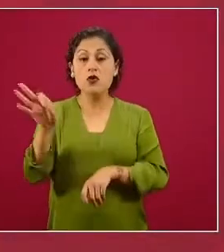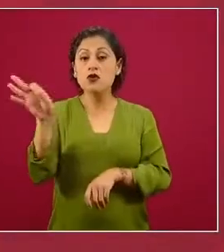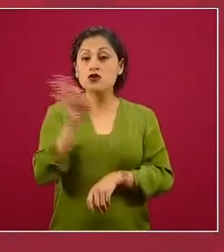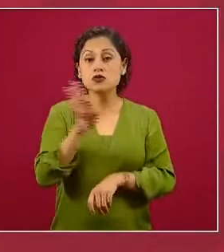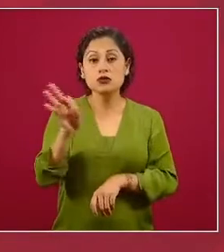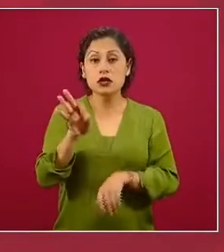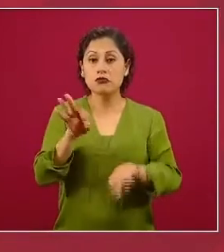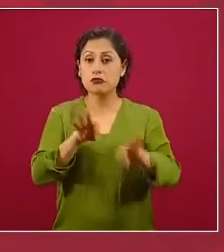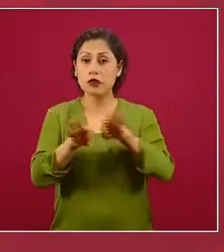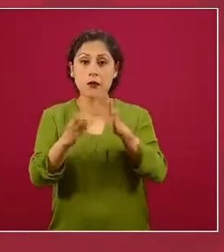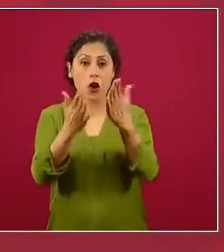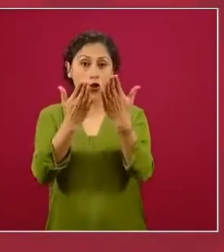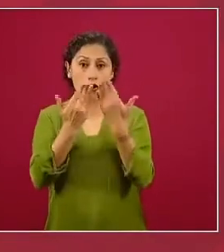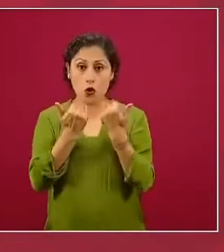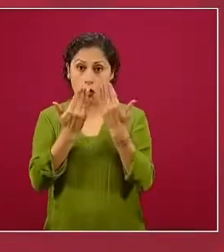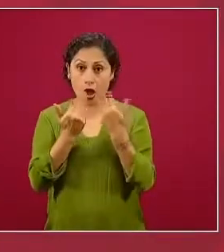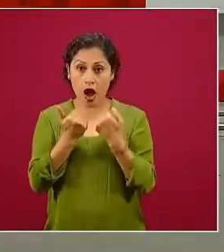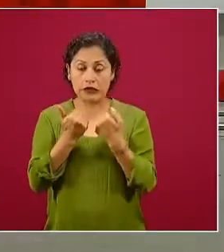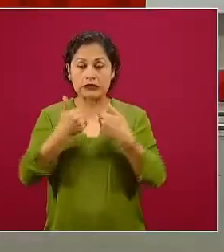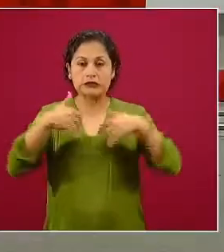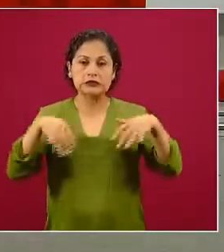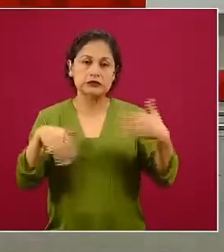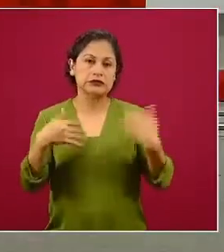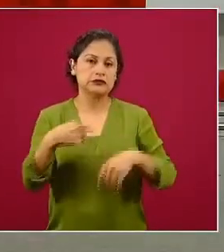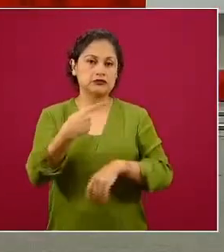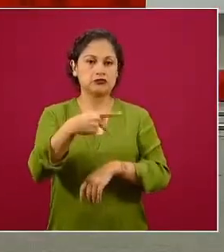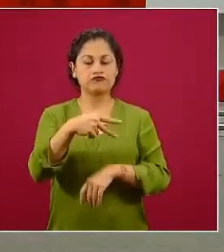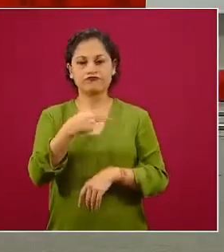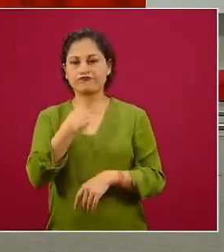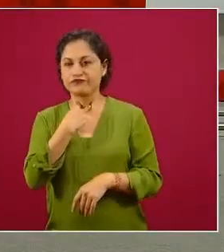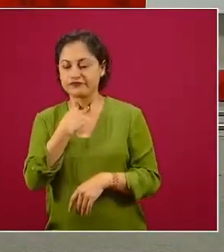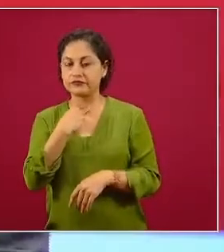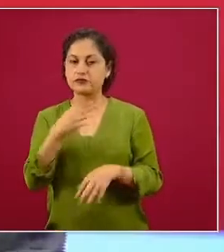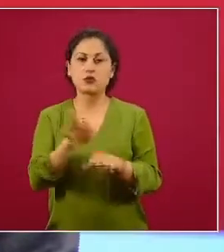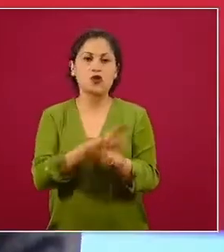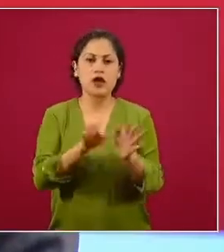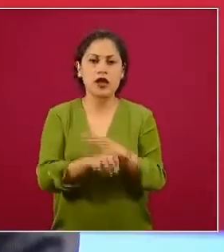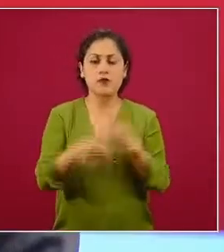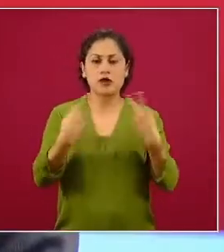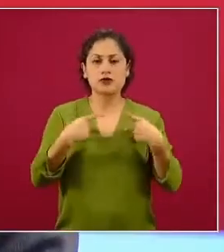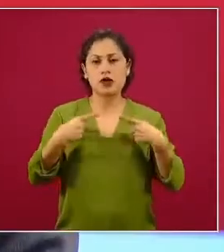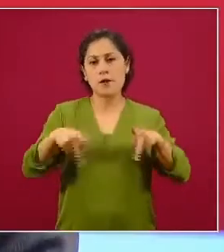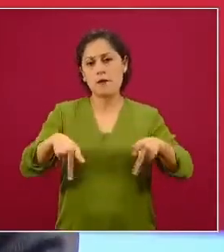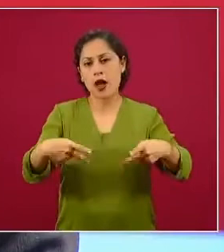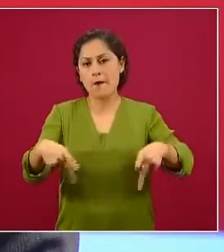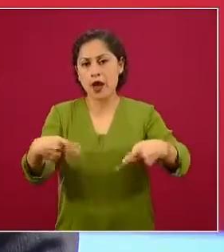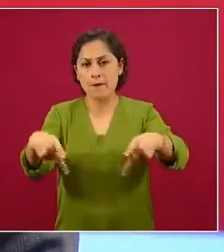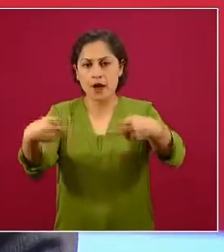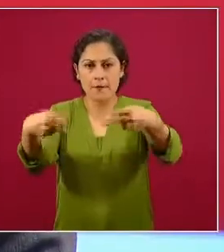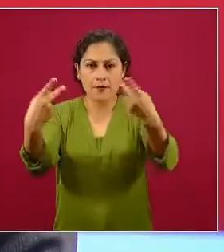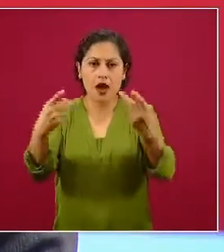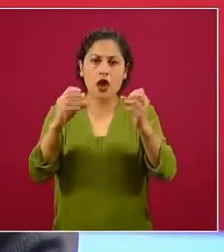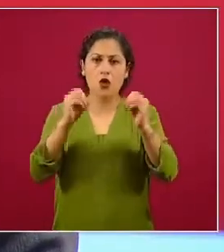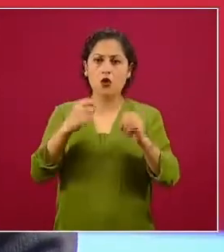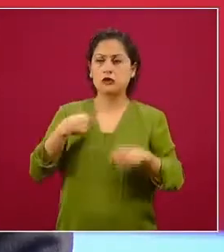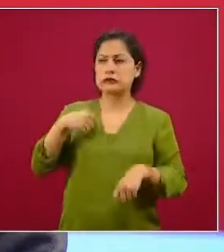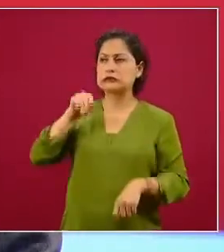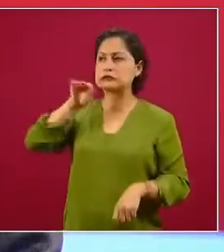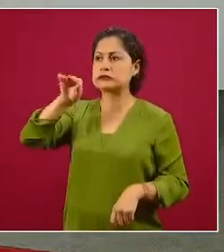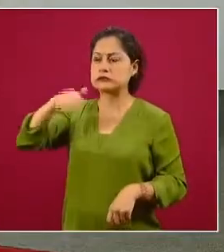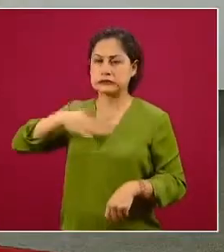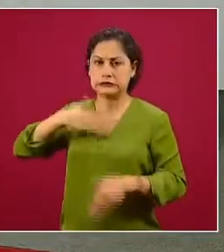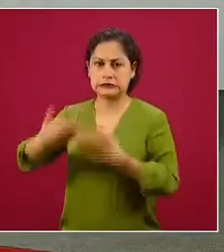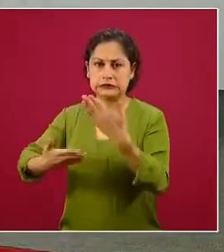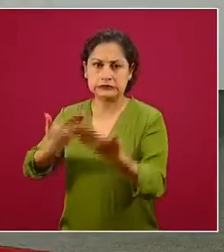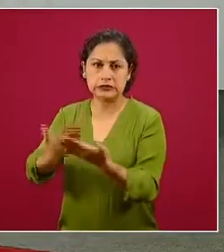el sustento. Hay que salir a la calle a vender un producto, a que se le contrate un servicio, etcétera. Y es una